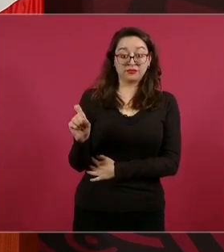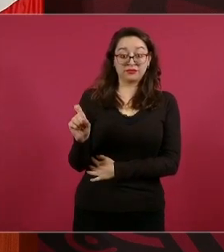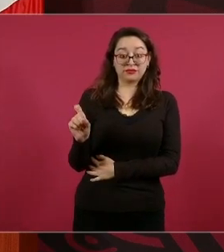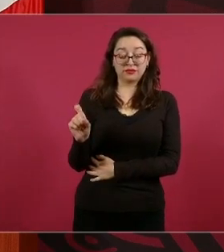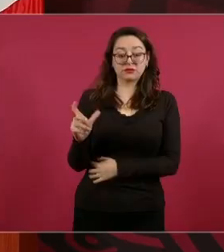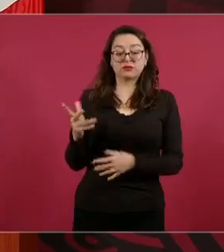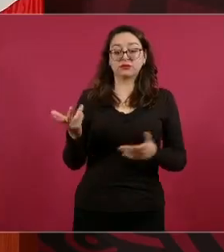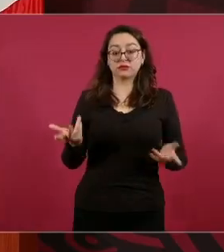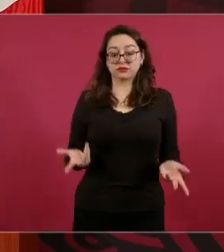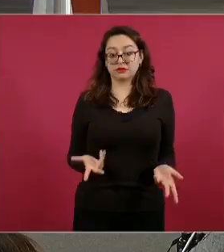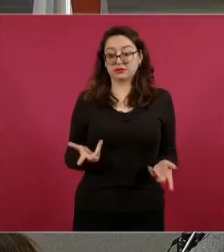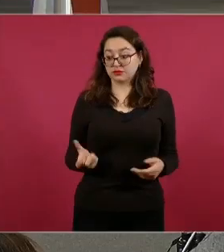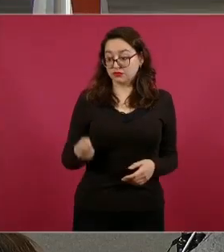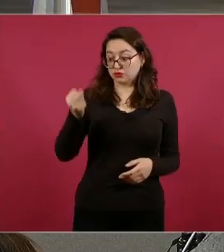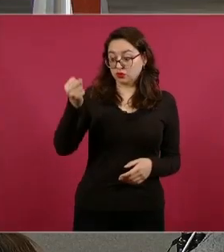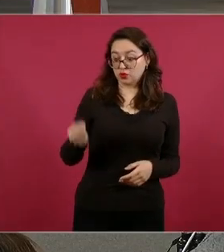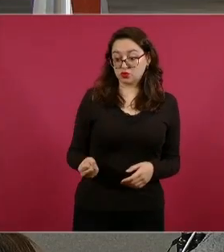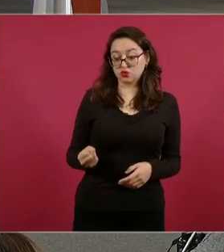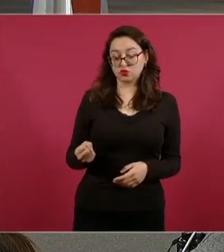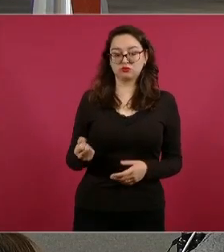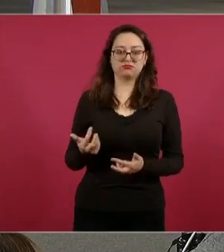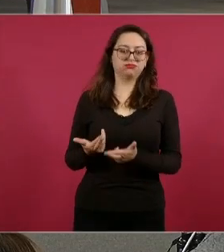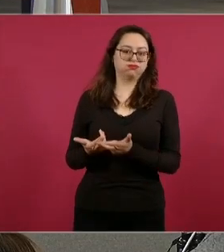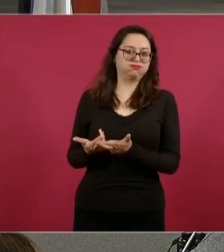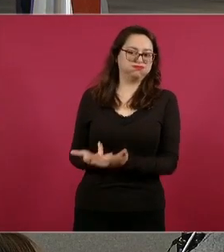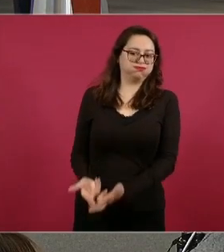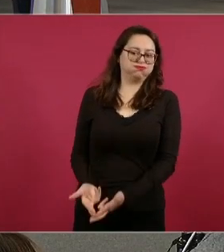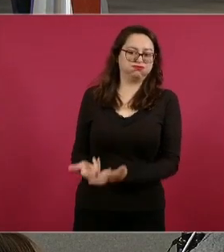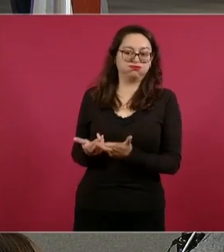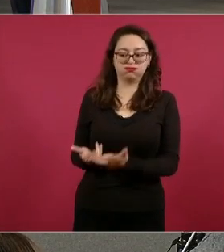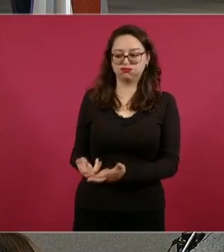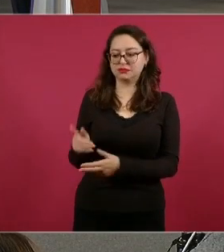En el sureste está el 70% del agua